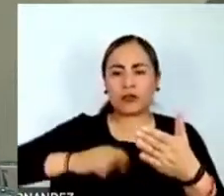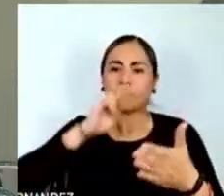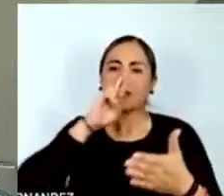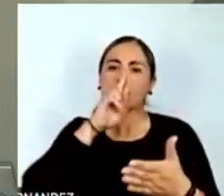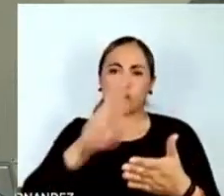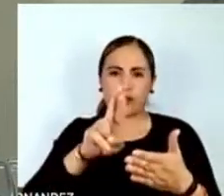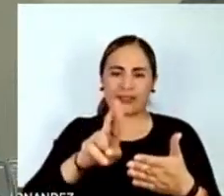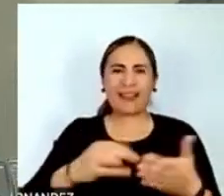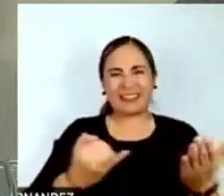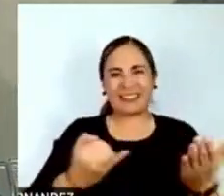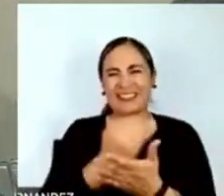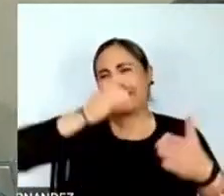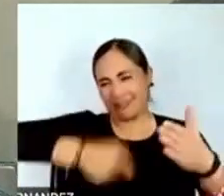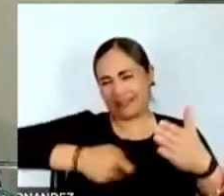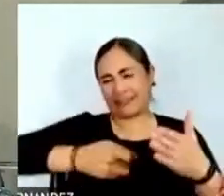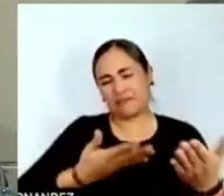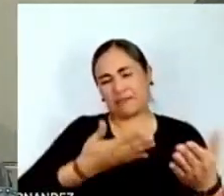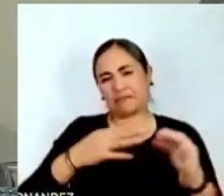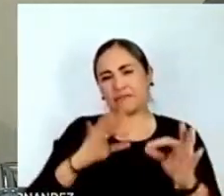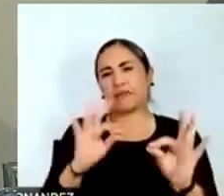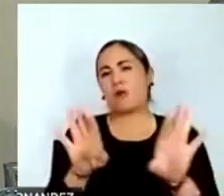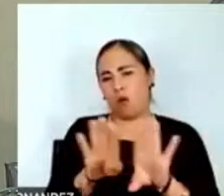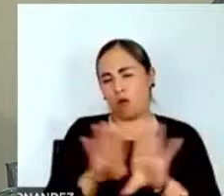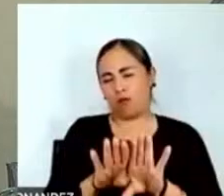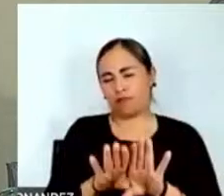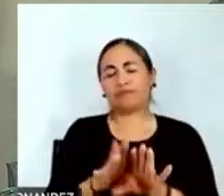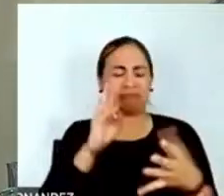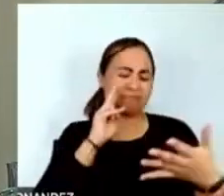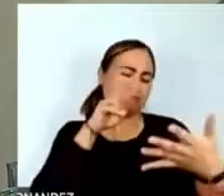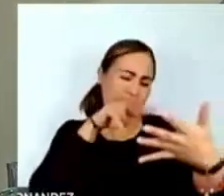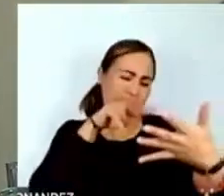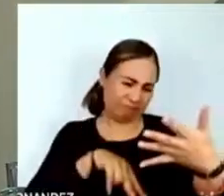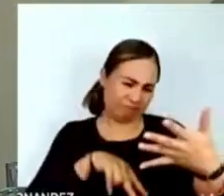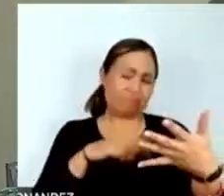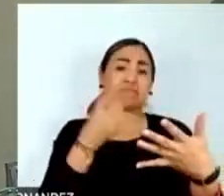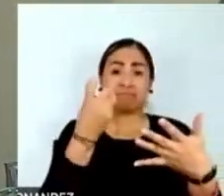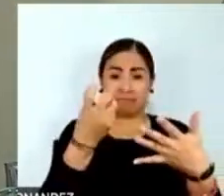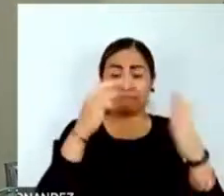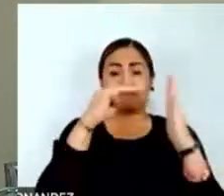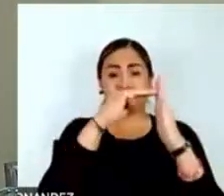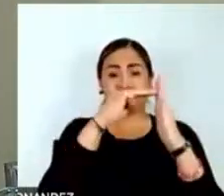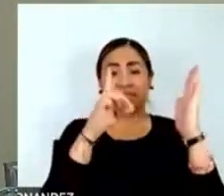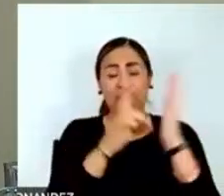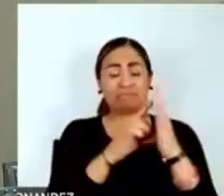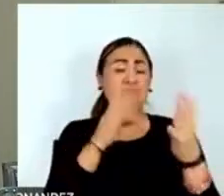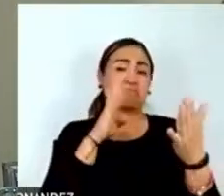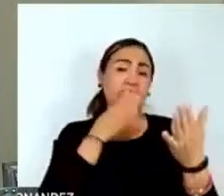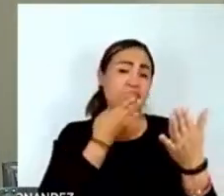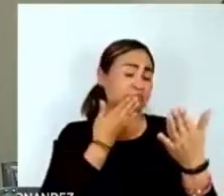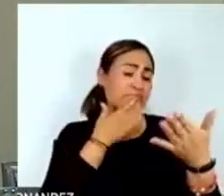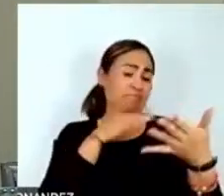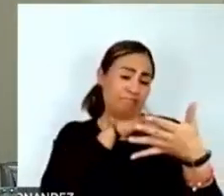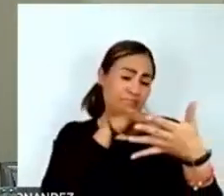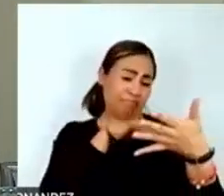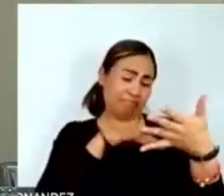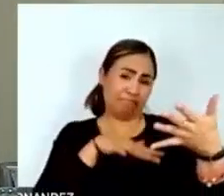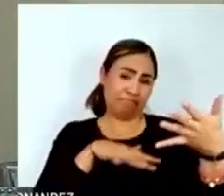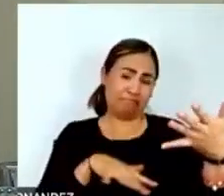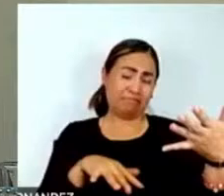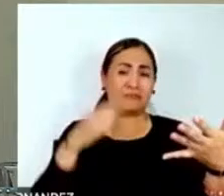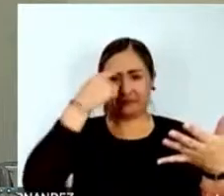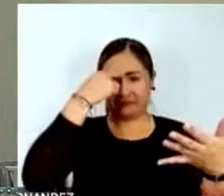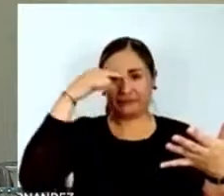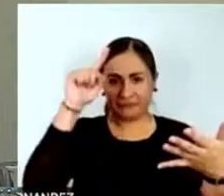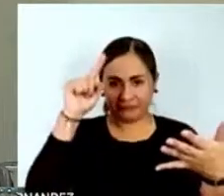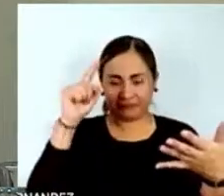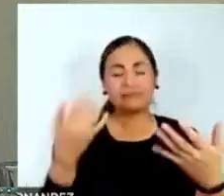Corte. En esa medida yo creo que es una metodología que hace fácil la lectura de los cuadernillos y permite como una